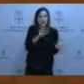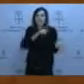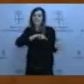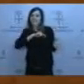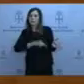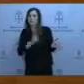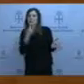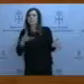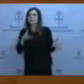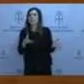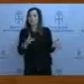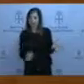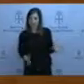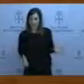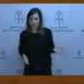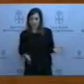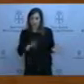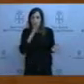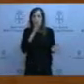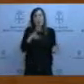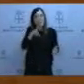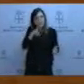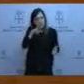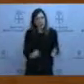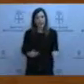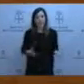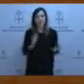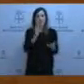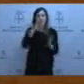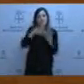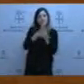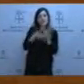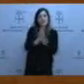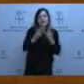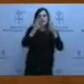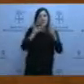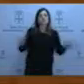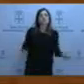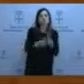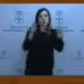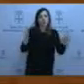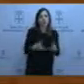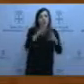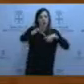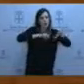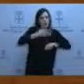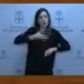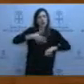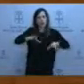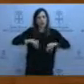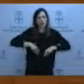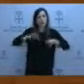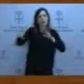a? Que también se tiene derecho a. Y son conquistas sociales dirigidas también por las organizaciones políticas que representan